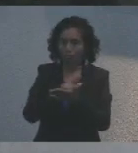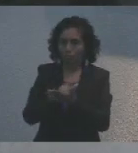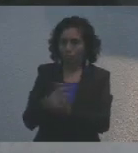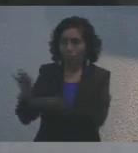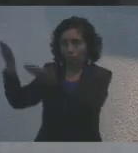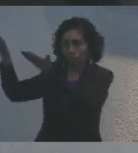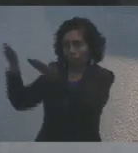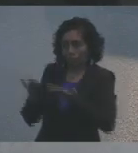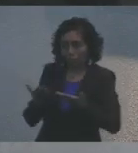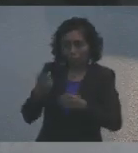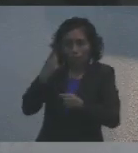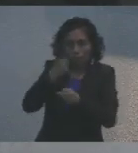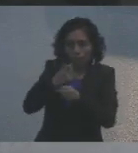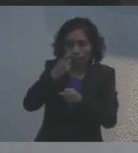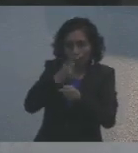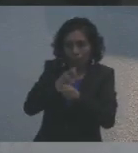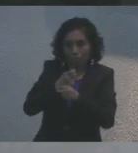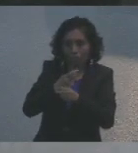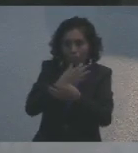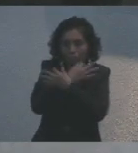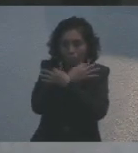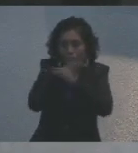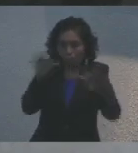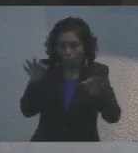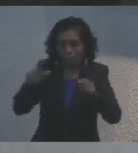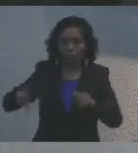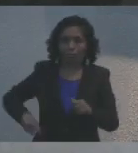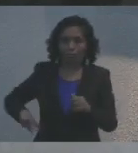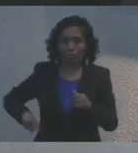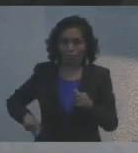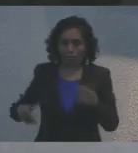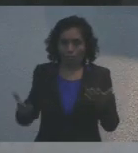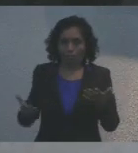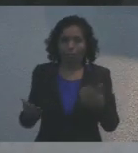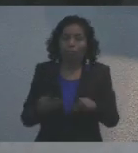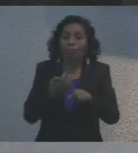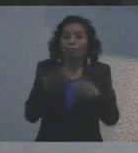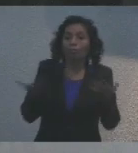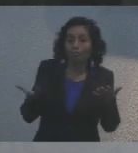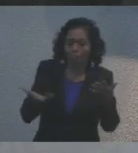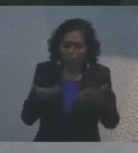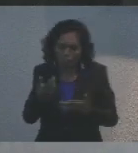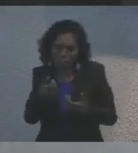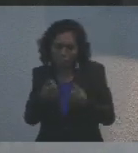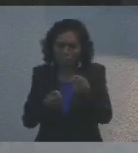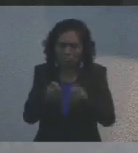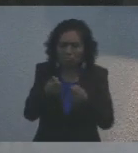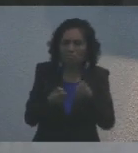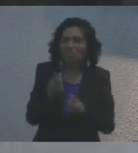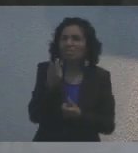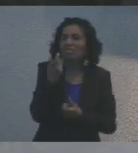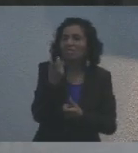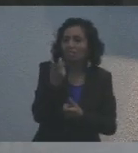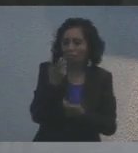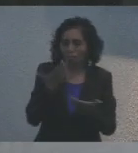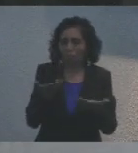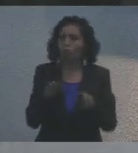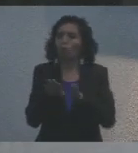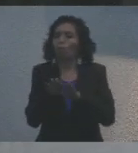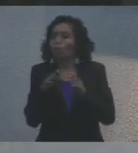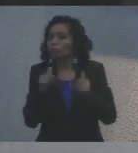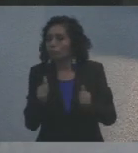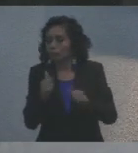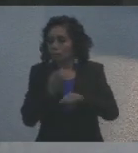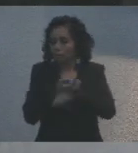el primer informe de gobierno del Estado sobre el estado que guarda la administración pública estatal en